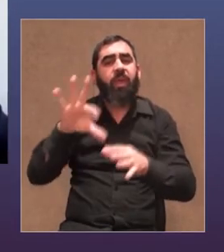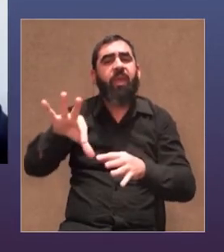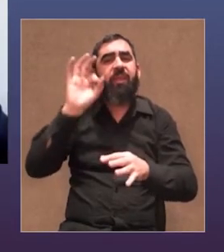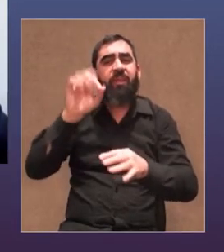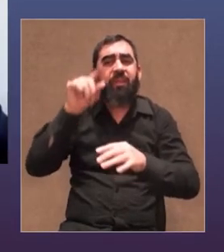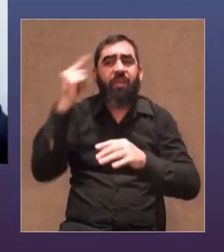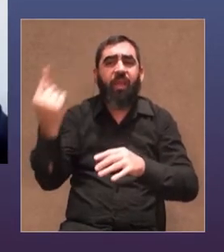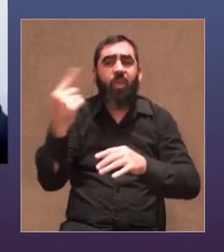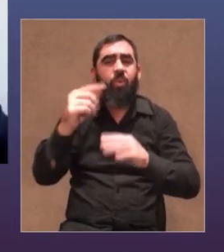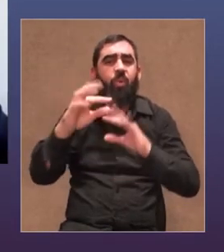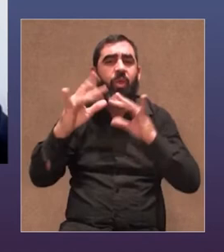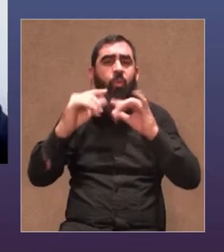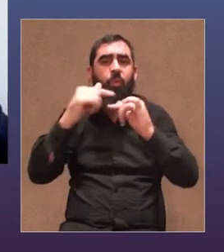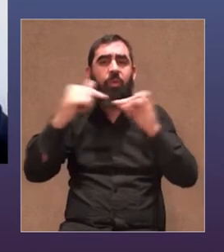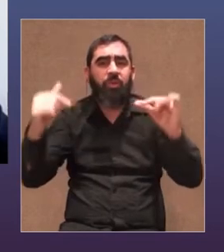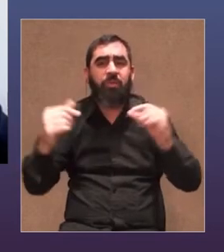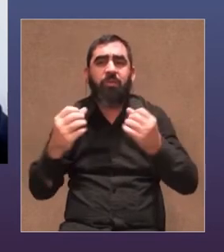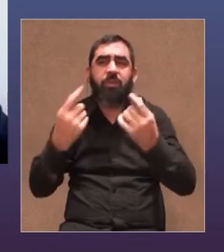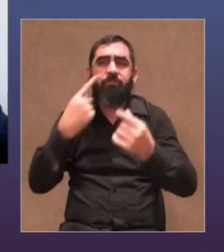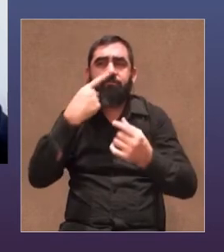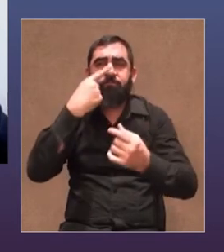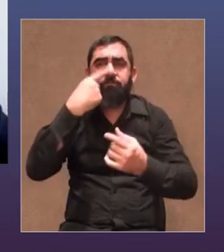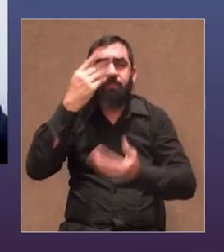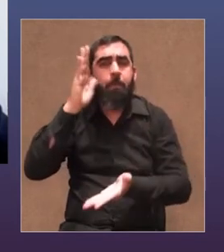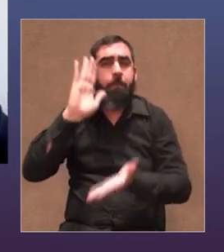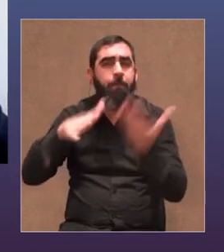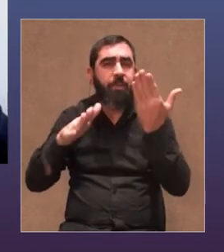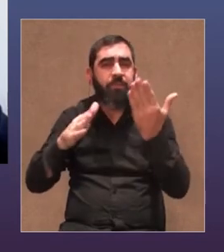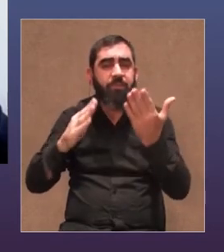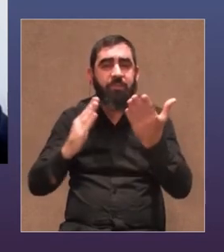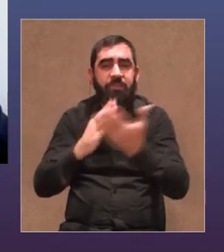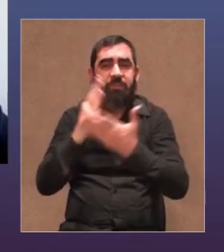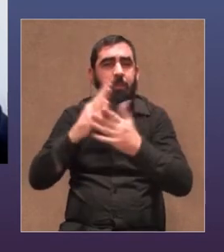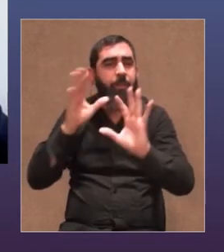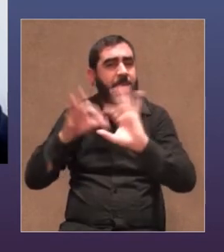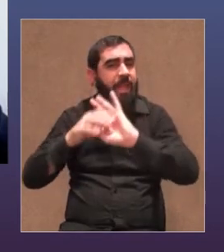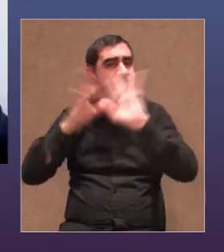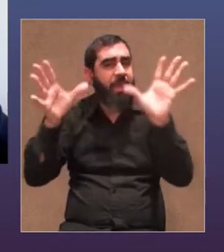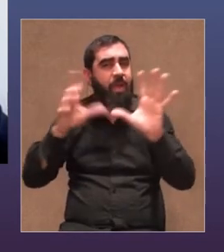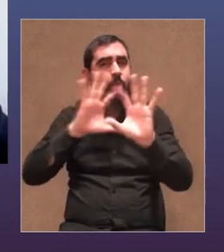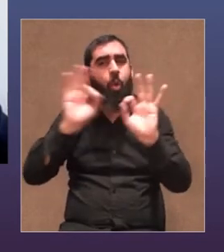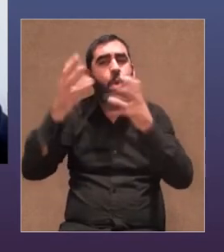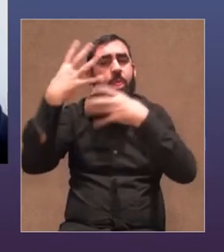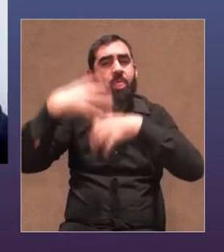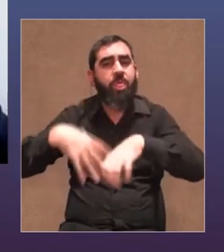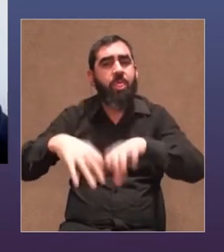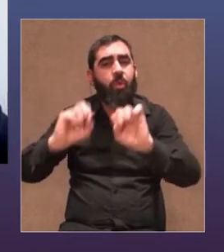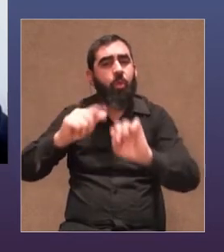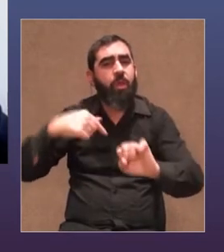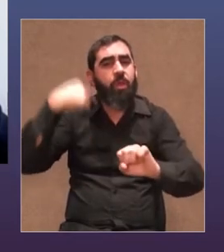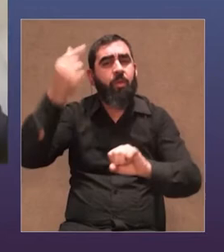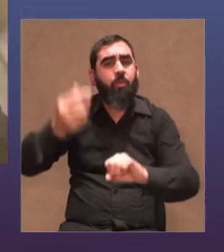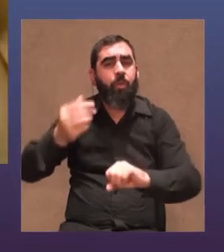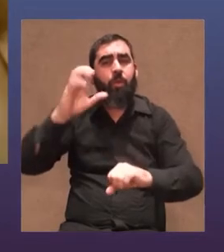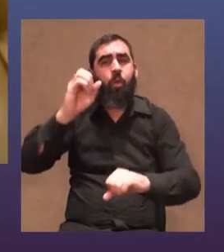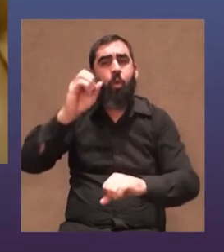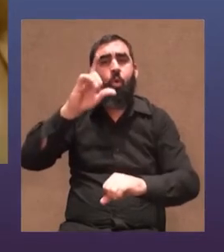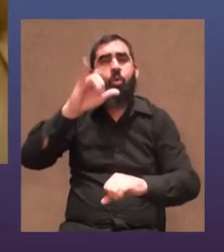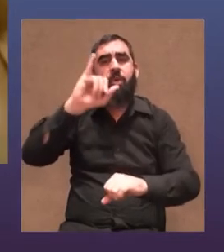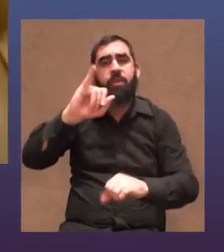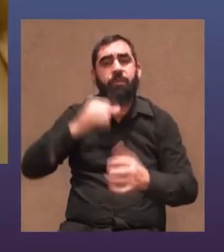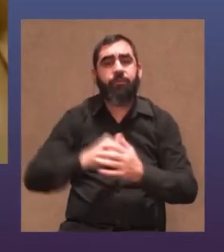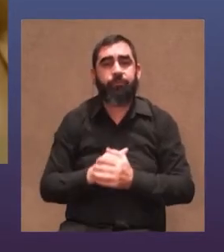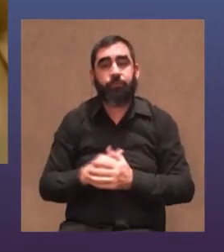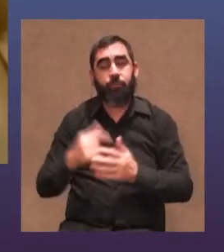instrumento? ¿Qué les cautivó? ¿Siempre lo tuvieron claro o lo descubrieron en el camino? ¿Poli?